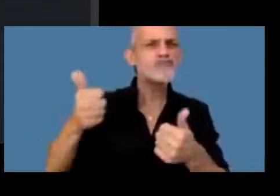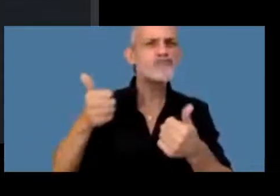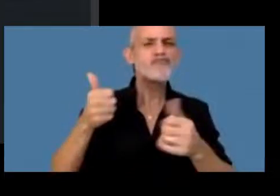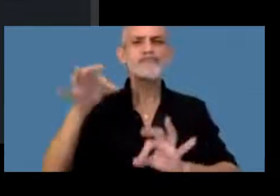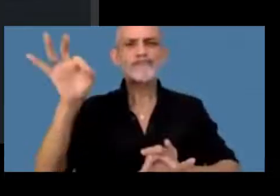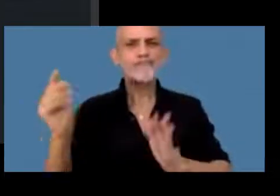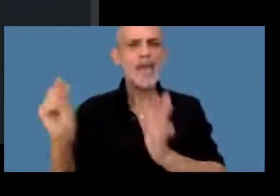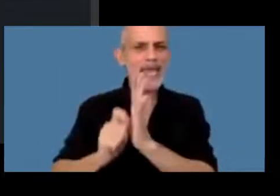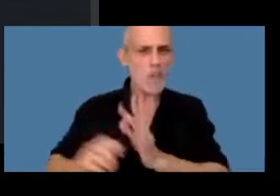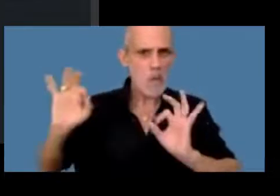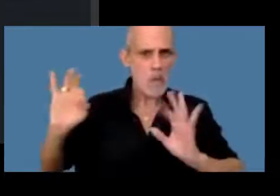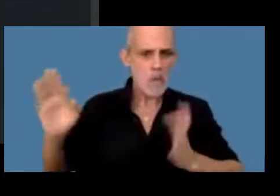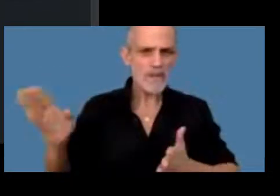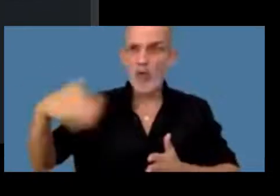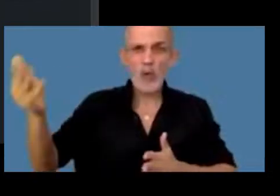etcétera, etcétera.